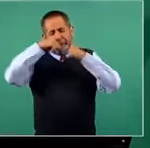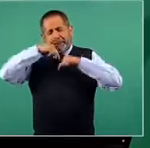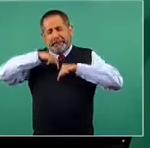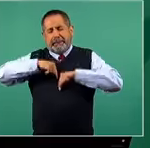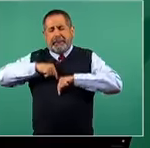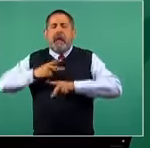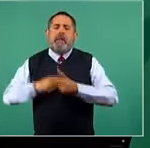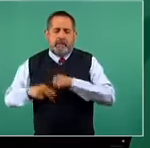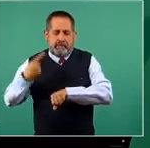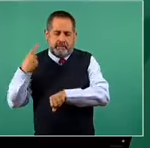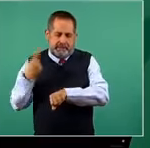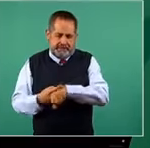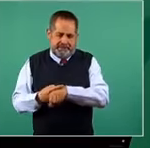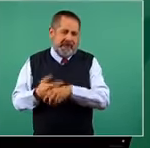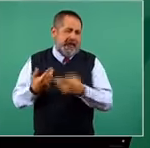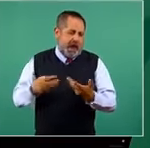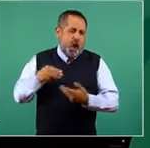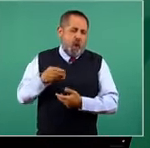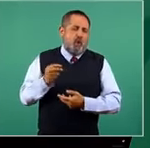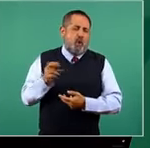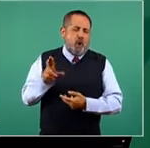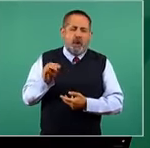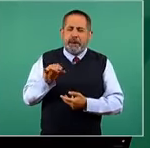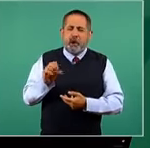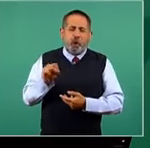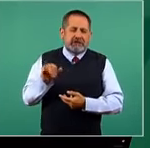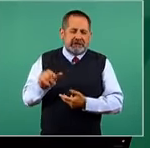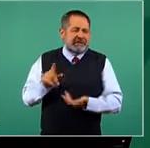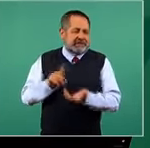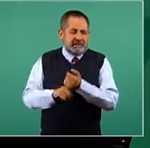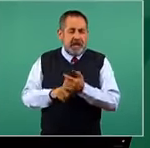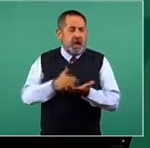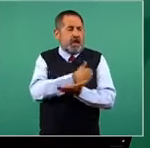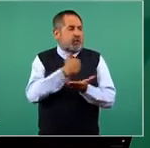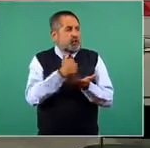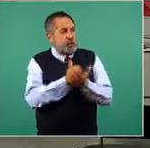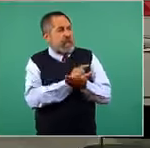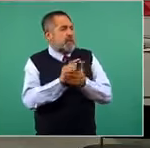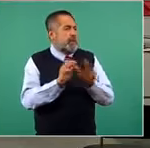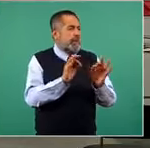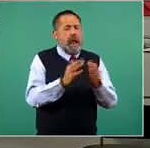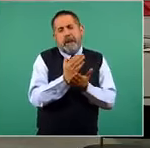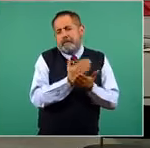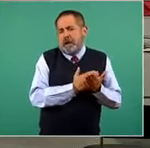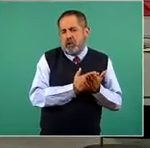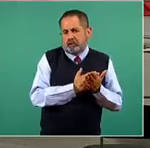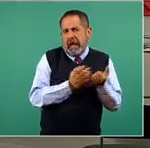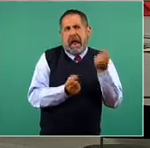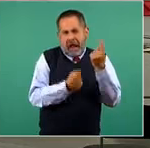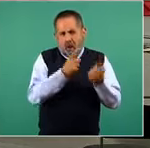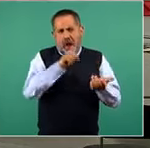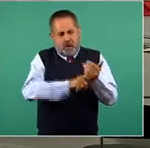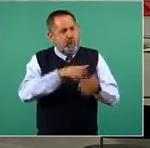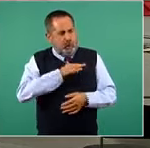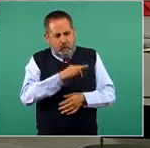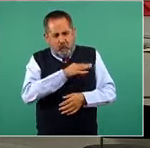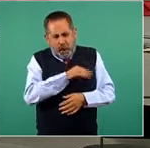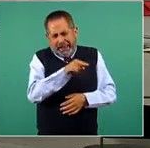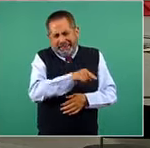más común que exista mucormicosis en ambientes rurales comparados con ambientes urbanos, aunque puede existir en las